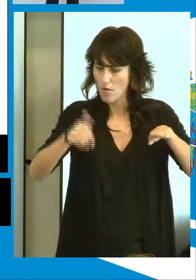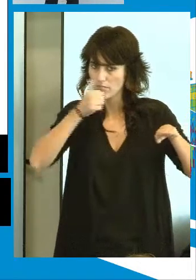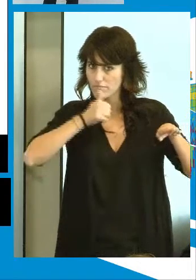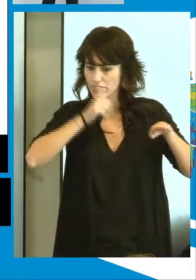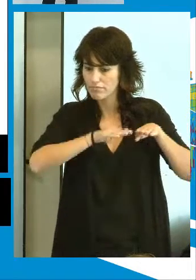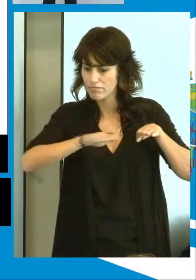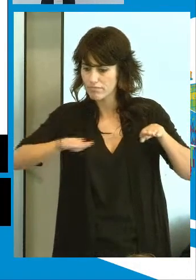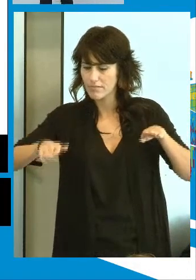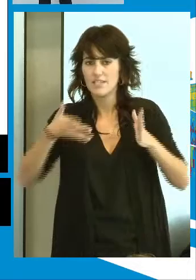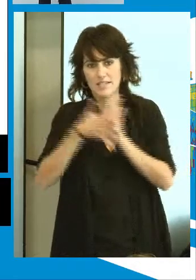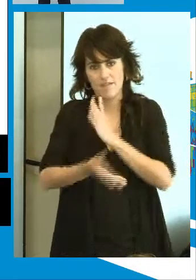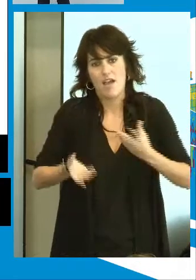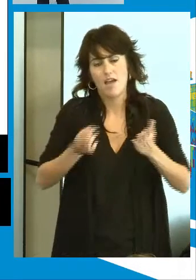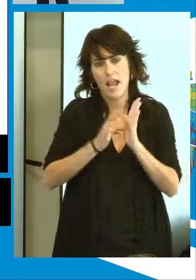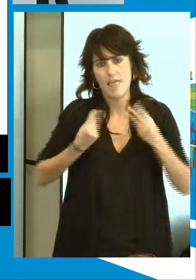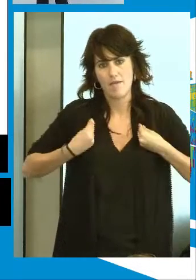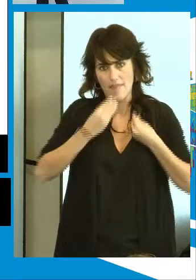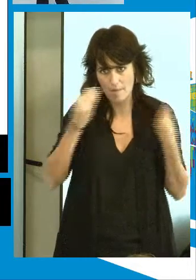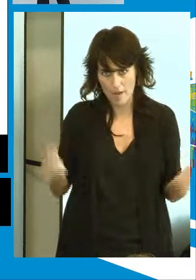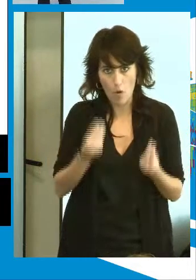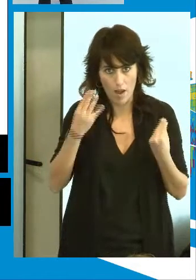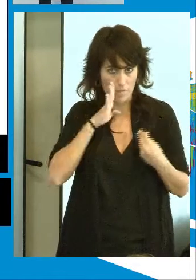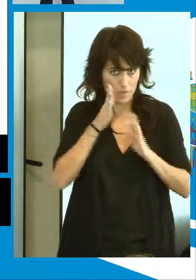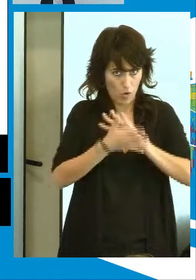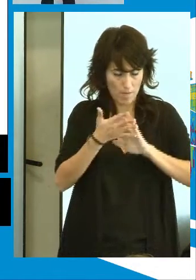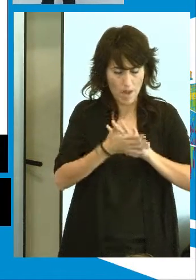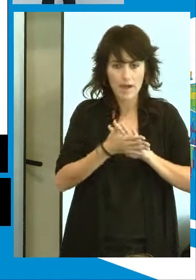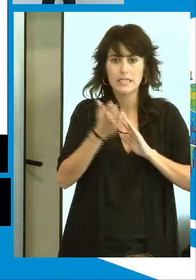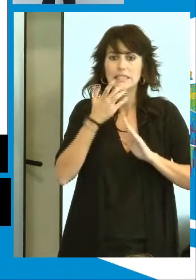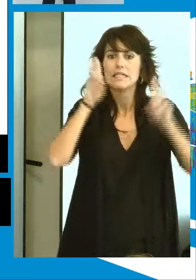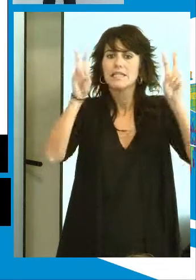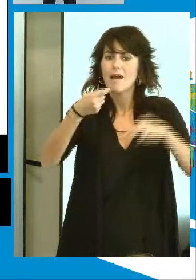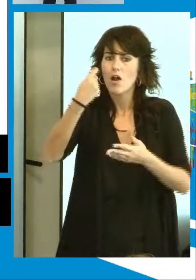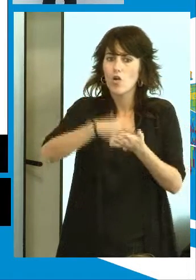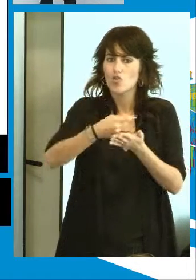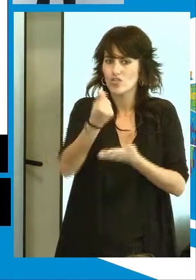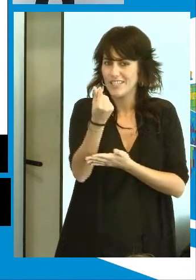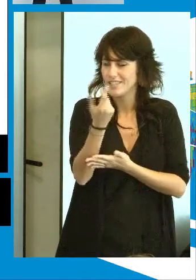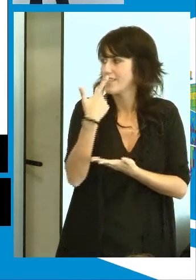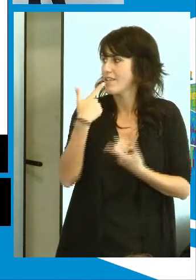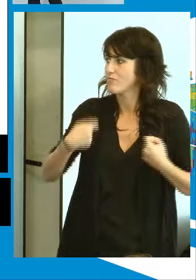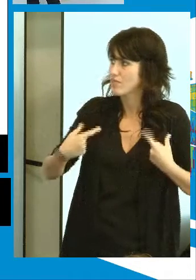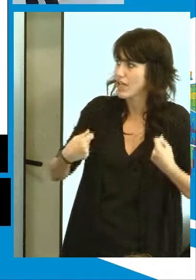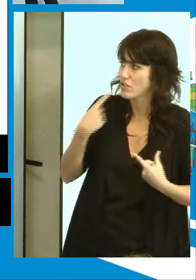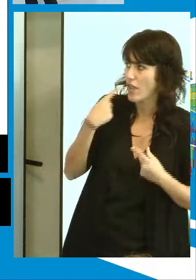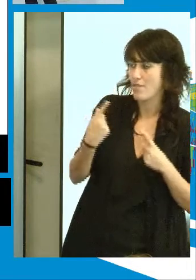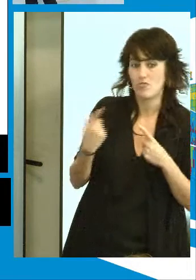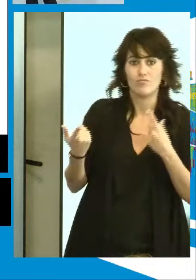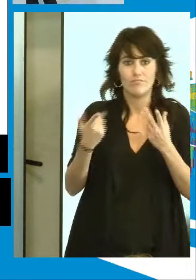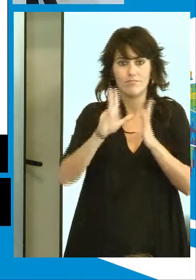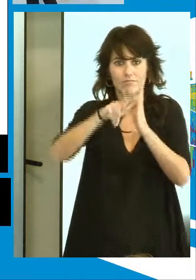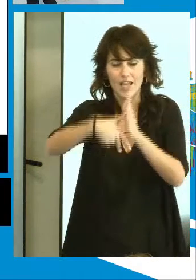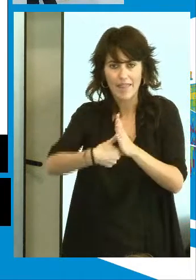de vida de la que os hablaba. Si hablamos con respecto a los costes, aquí podemos ver los costes de un diagnóstico tardío, los